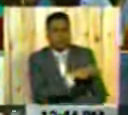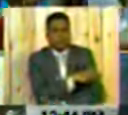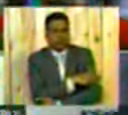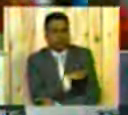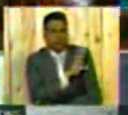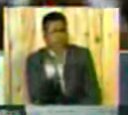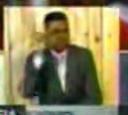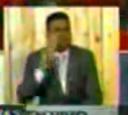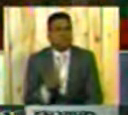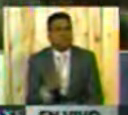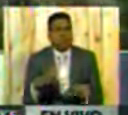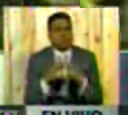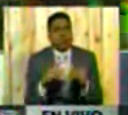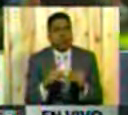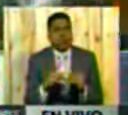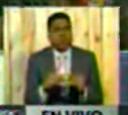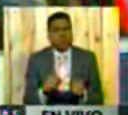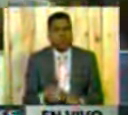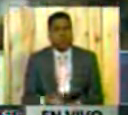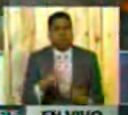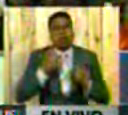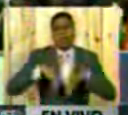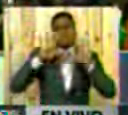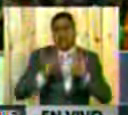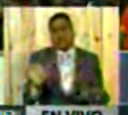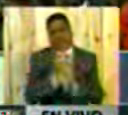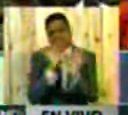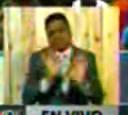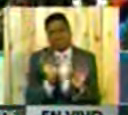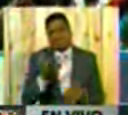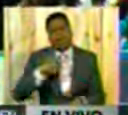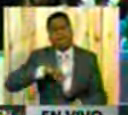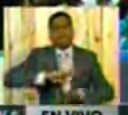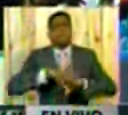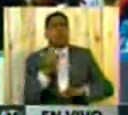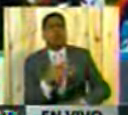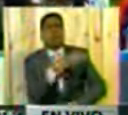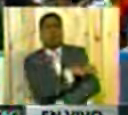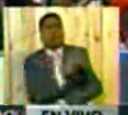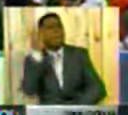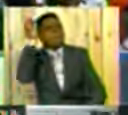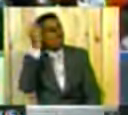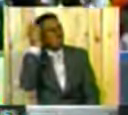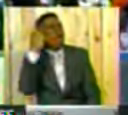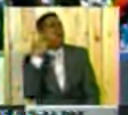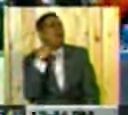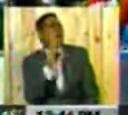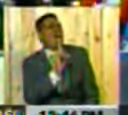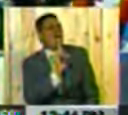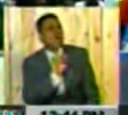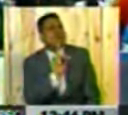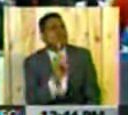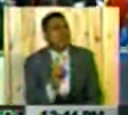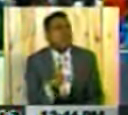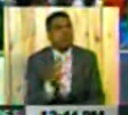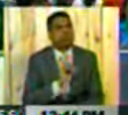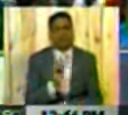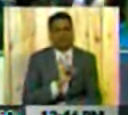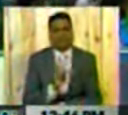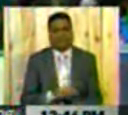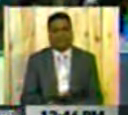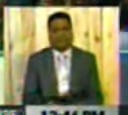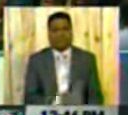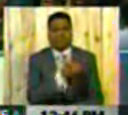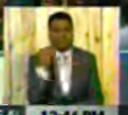bolivariano, revolucionario y el pueblo sobre todo, no se va a paralizar porque la oposición piense o diga o crea cualquier cosa. Esa oposición no nos ha querido a